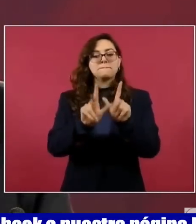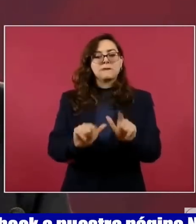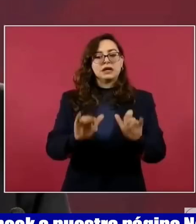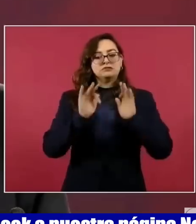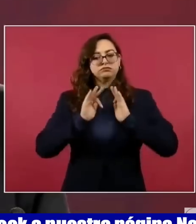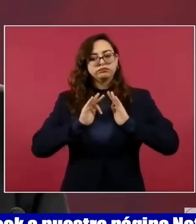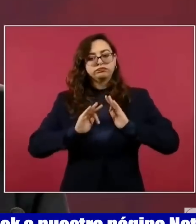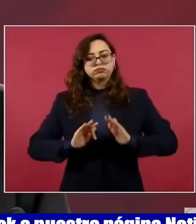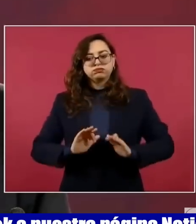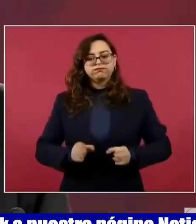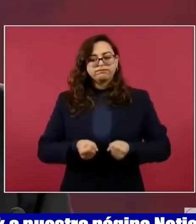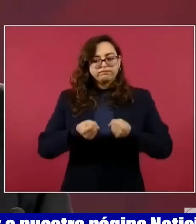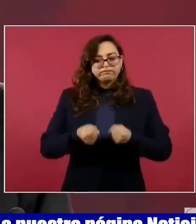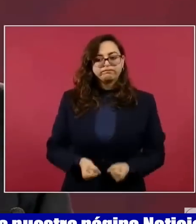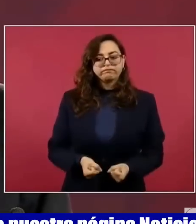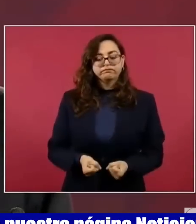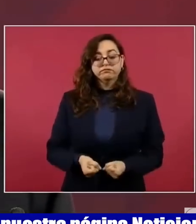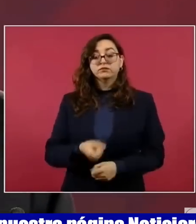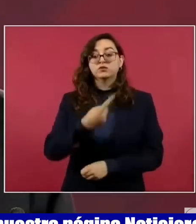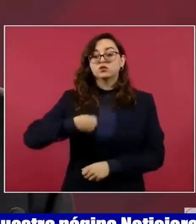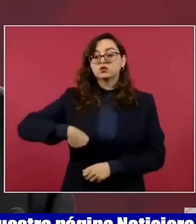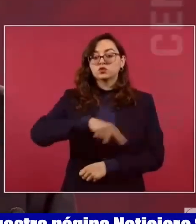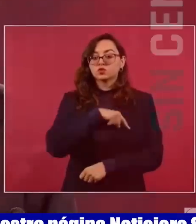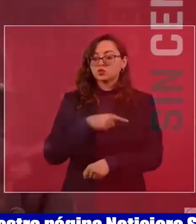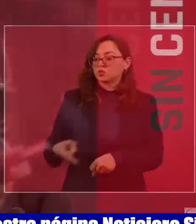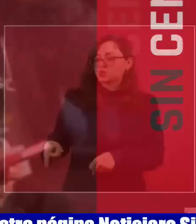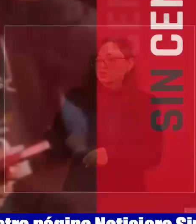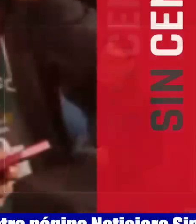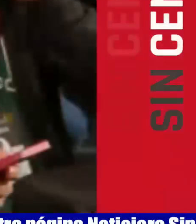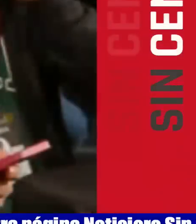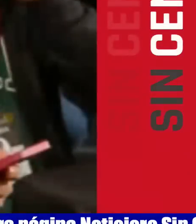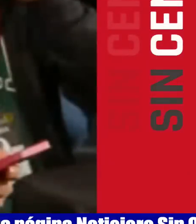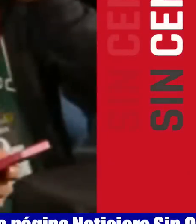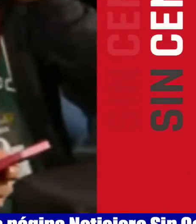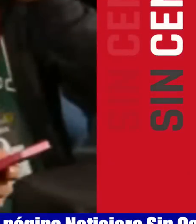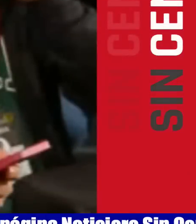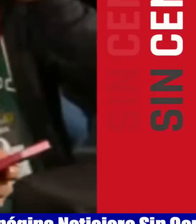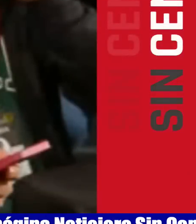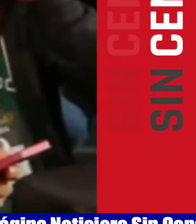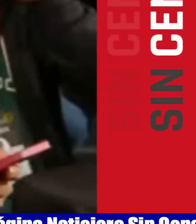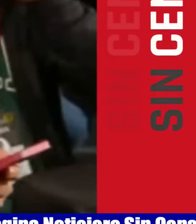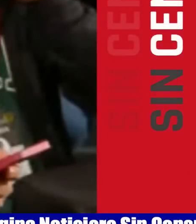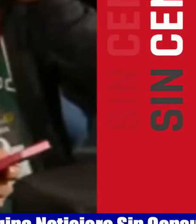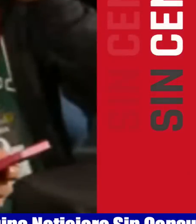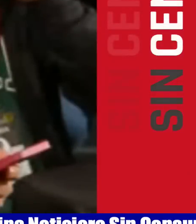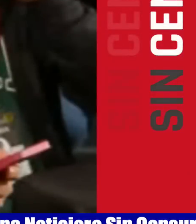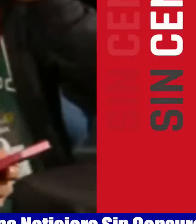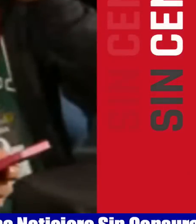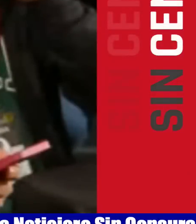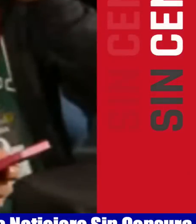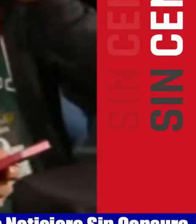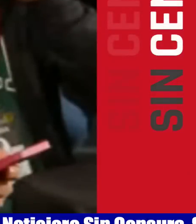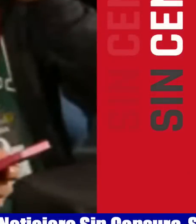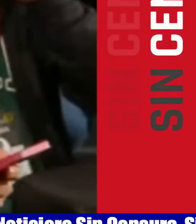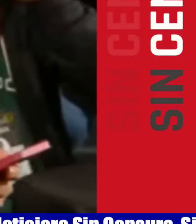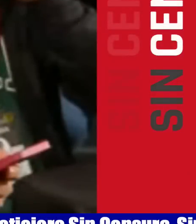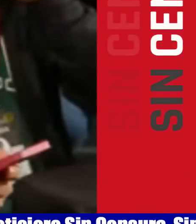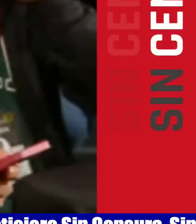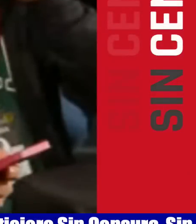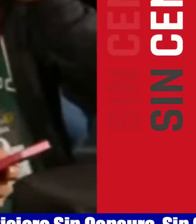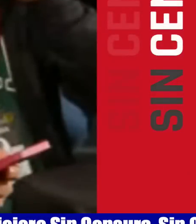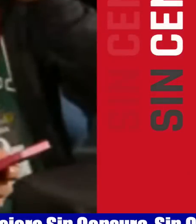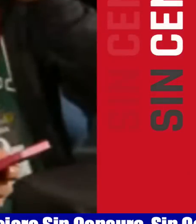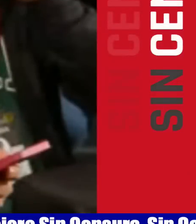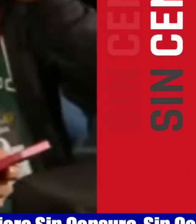Dalila Escobar para sacarlo de Guillermo Valls, ¿no? Insistió en que pues los que acusan de plagio a la ministra Yasmín Esquivel están metidos, avalaron